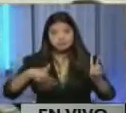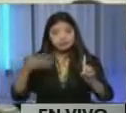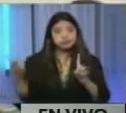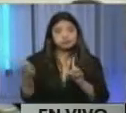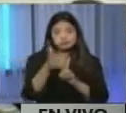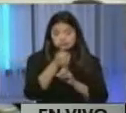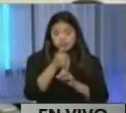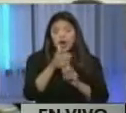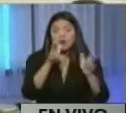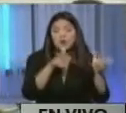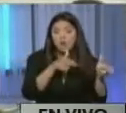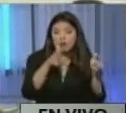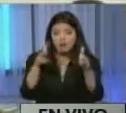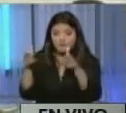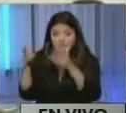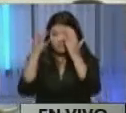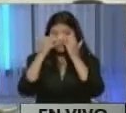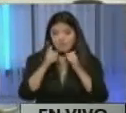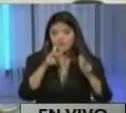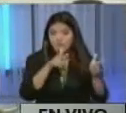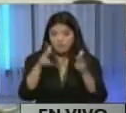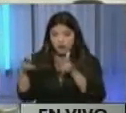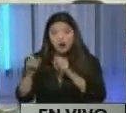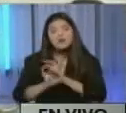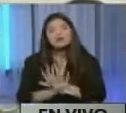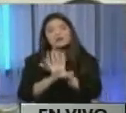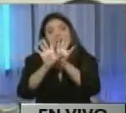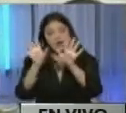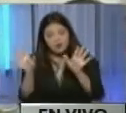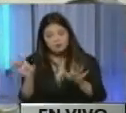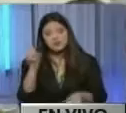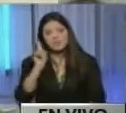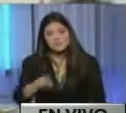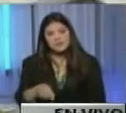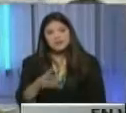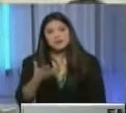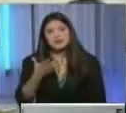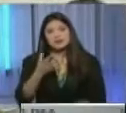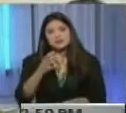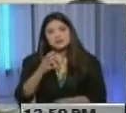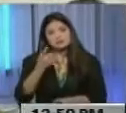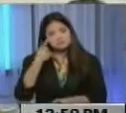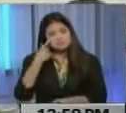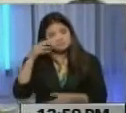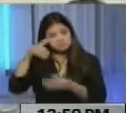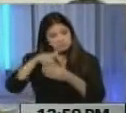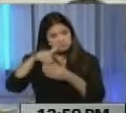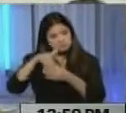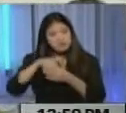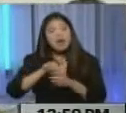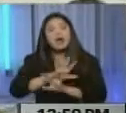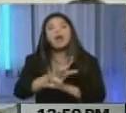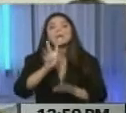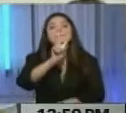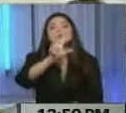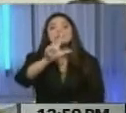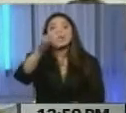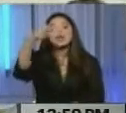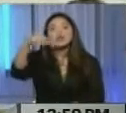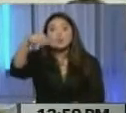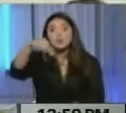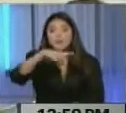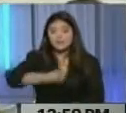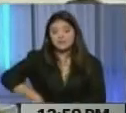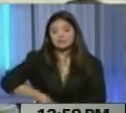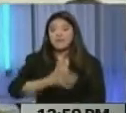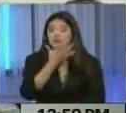las FARC y, por supuesto, la cual será un plebiscito. El 23 de noviembre, el presidente Juan Manuel